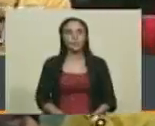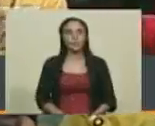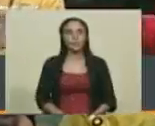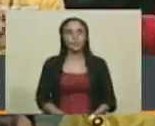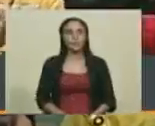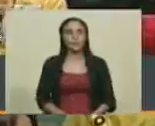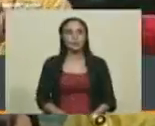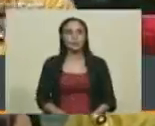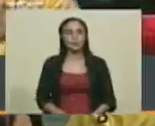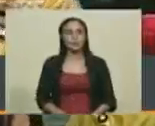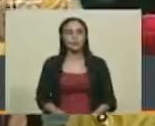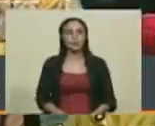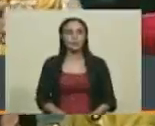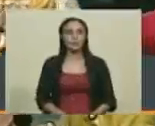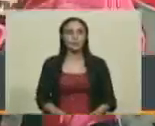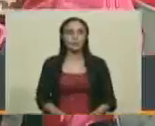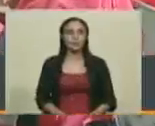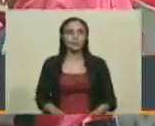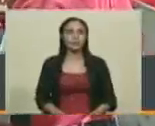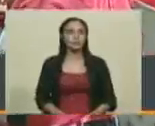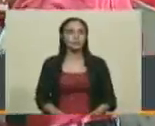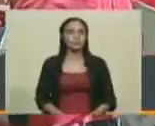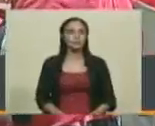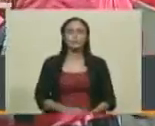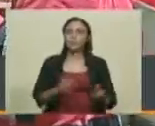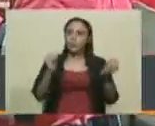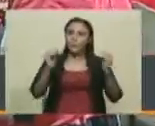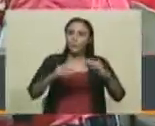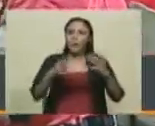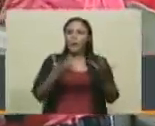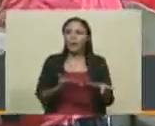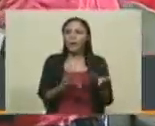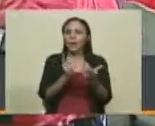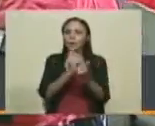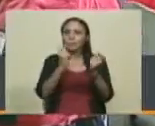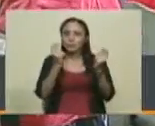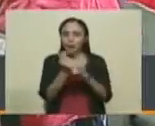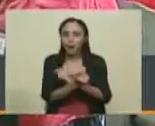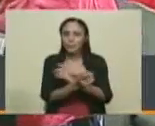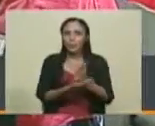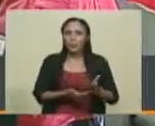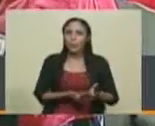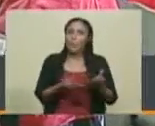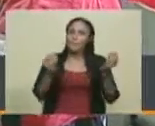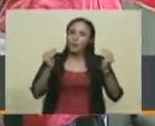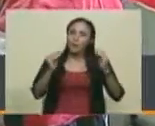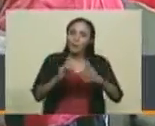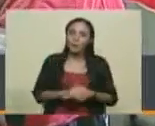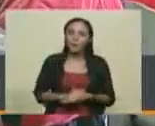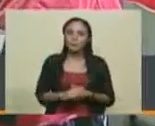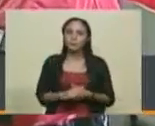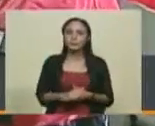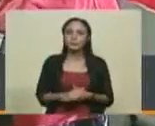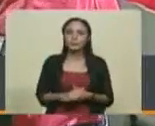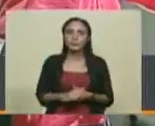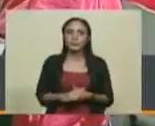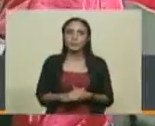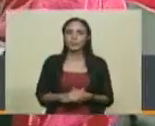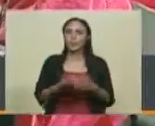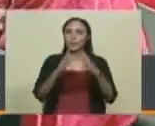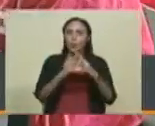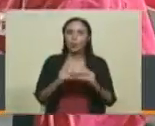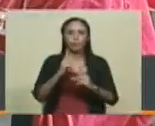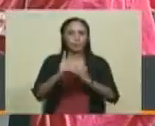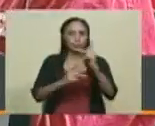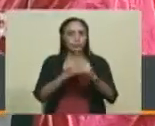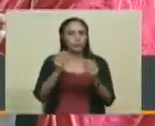Tenemos también una línea de acción transversal de reactivar de una manera inmediata todos los procesos